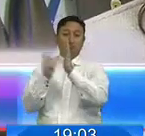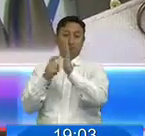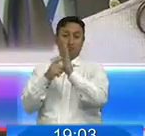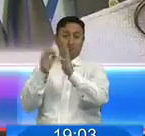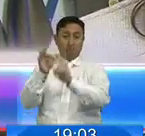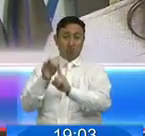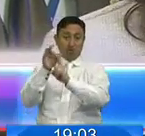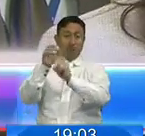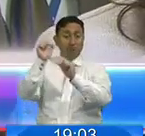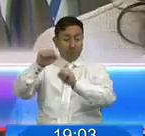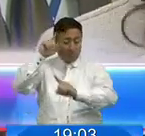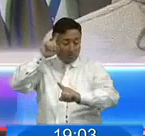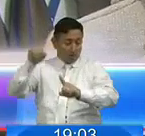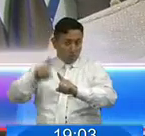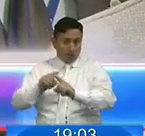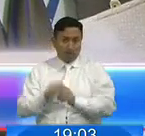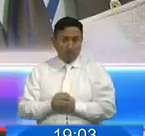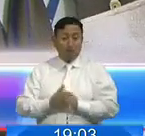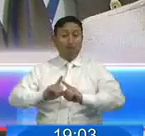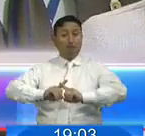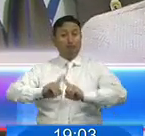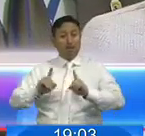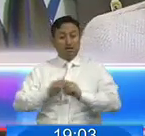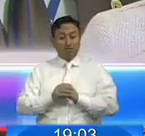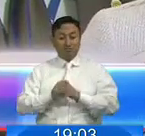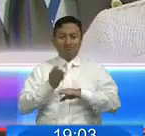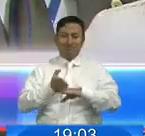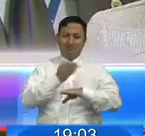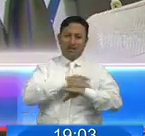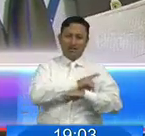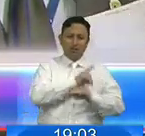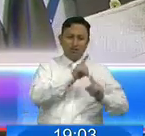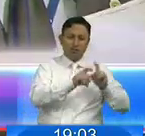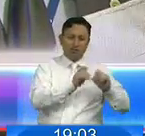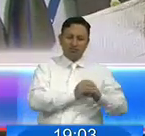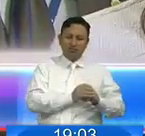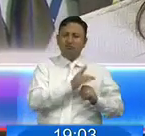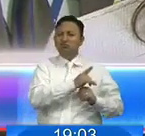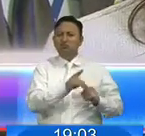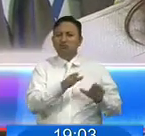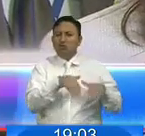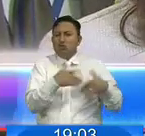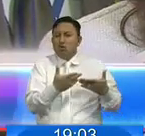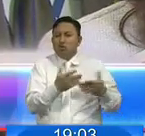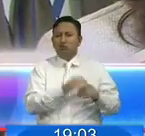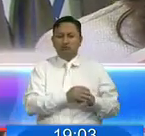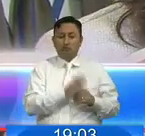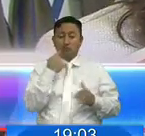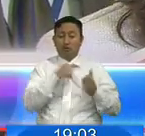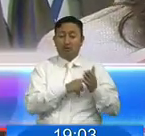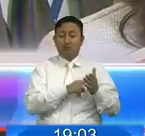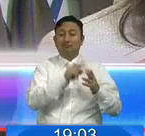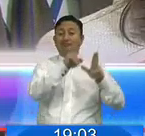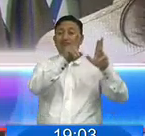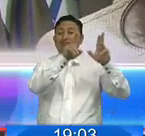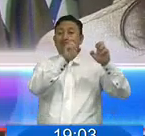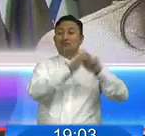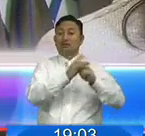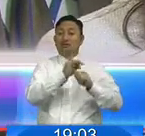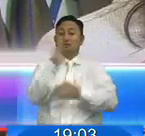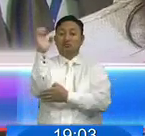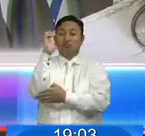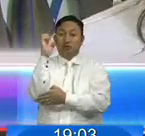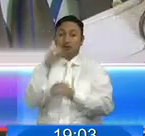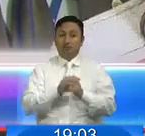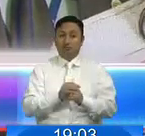con esa alerta especial, pero me gustaría enterarme más de qué implicaciones tiene el hablar de una declaratoria de emergencia,